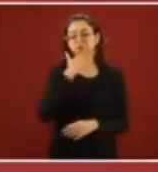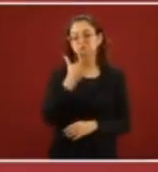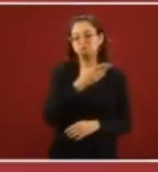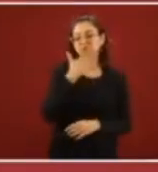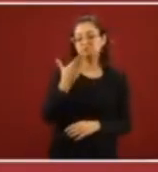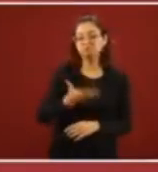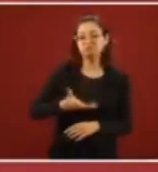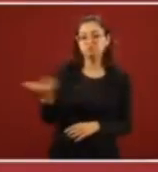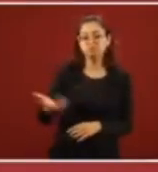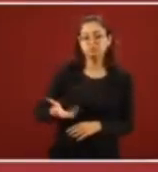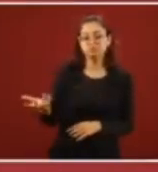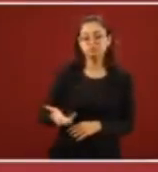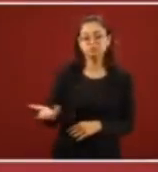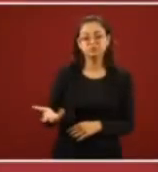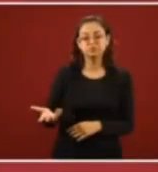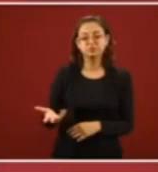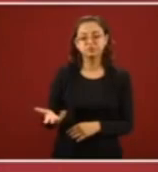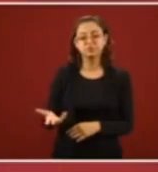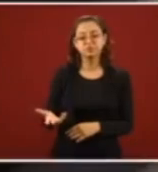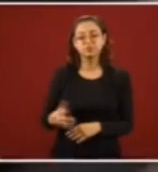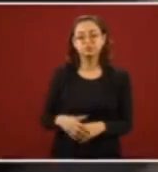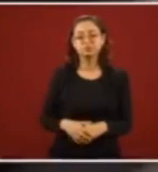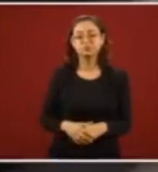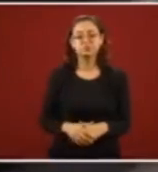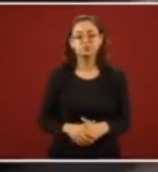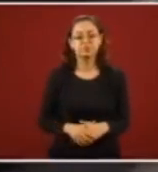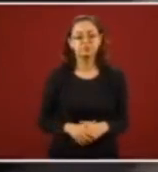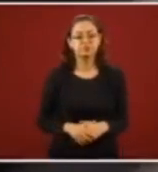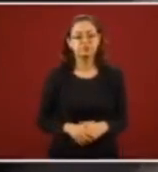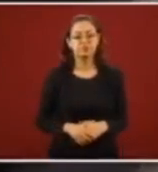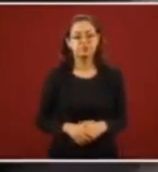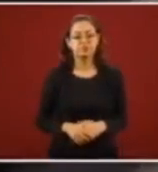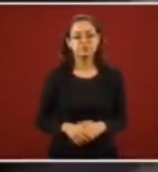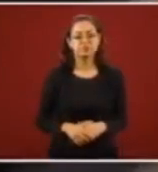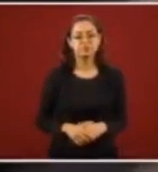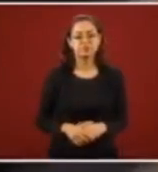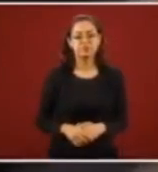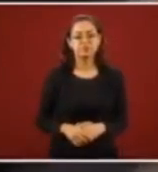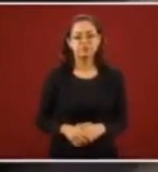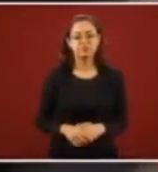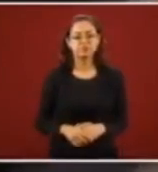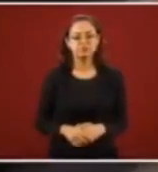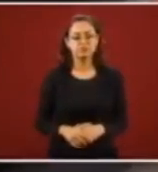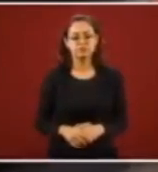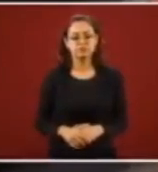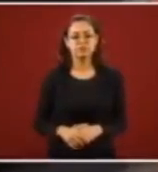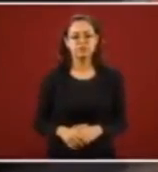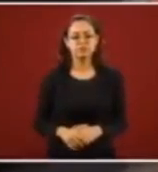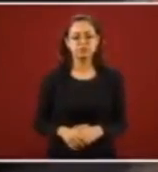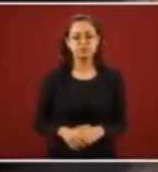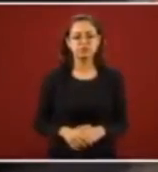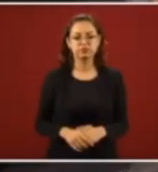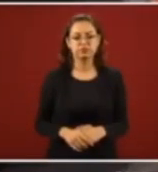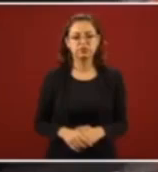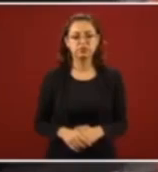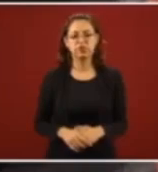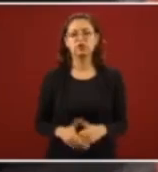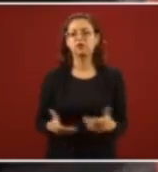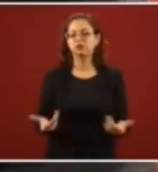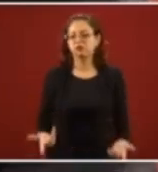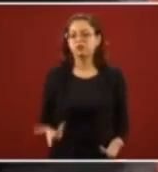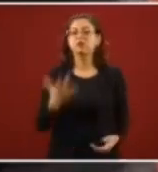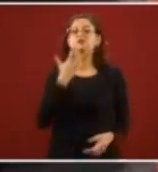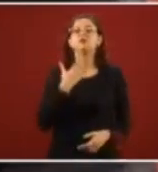el destruir un ducto,